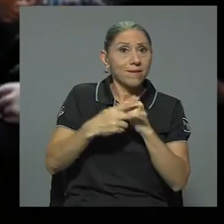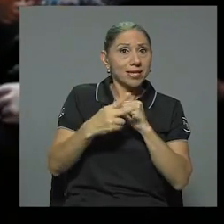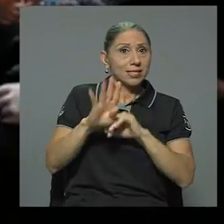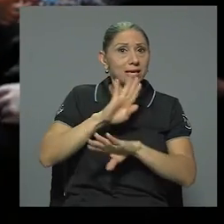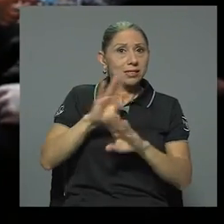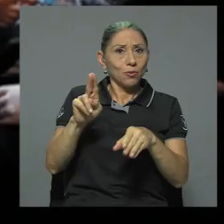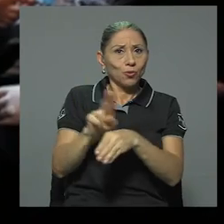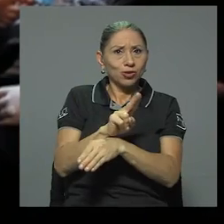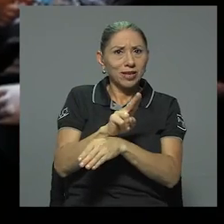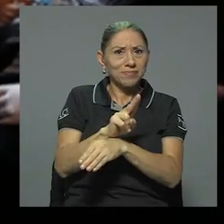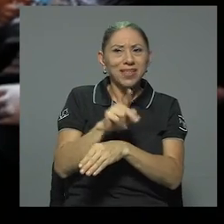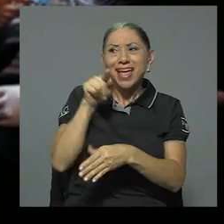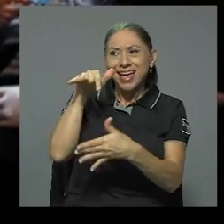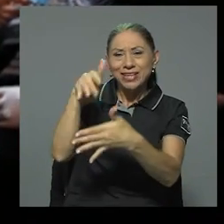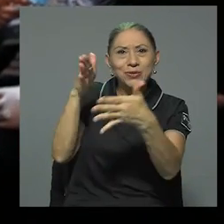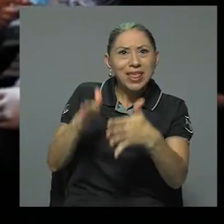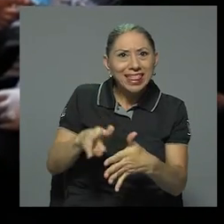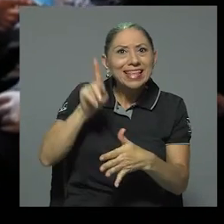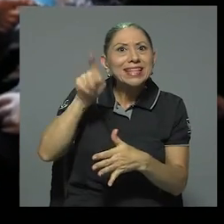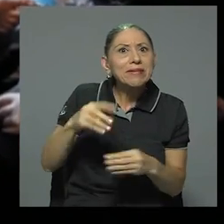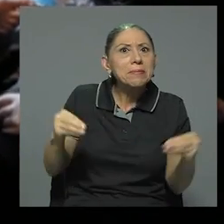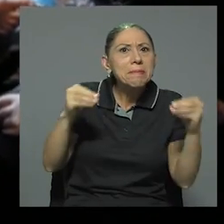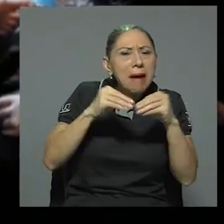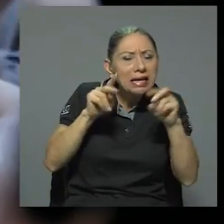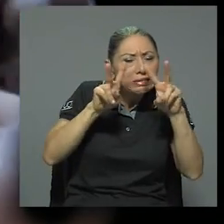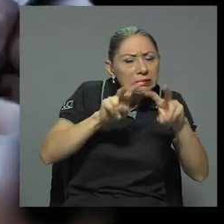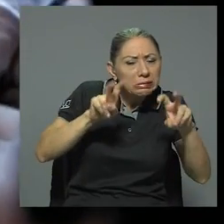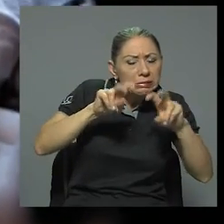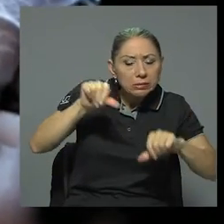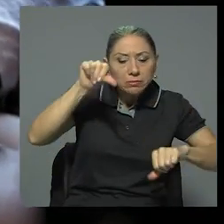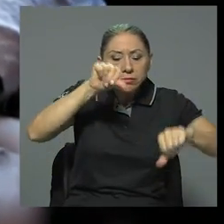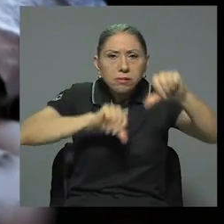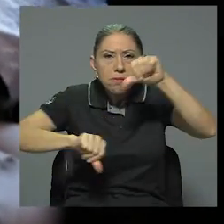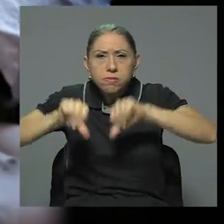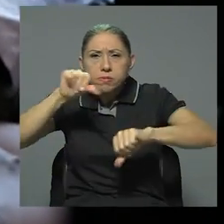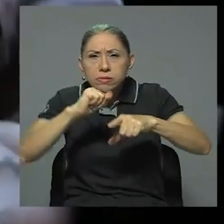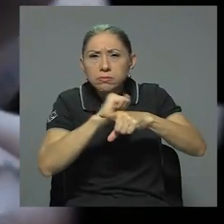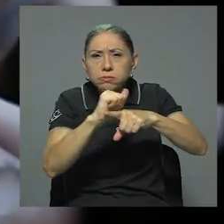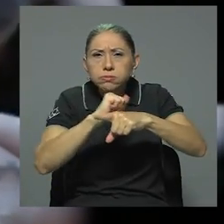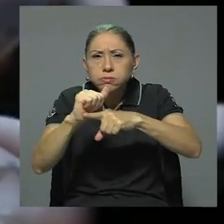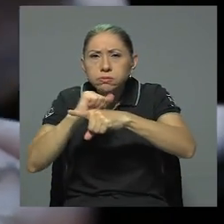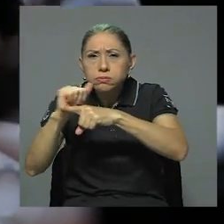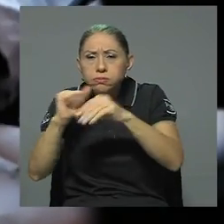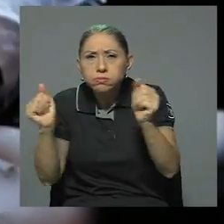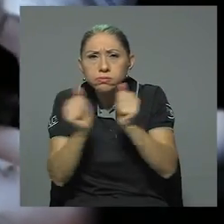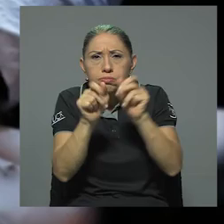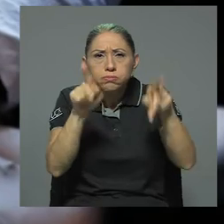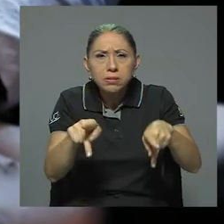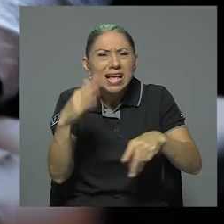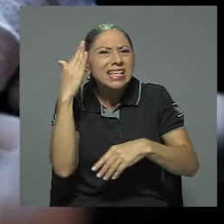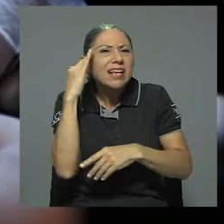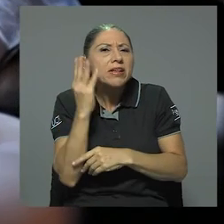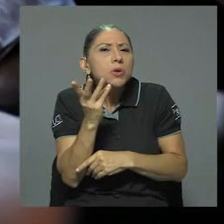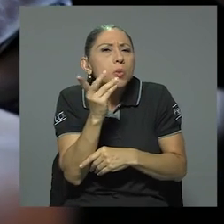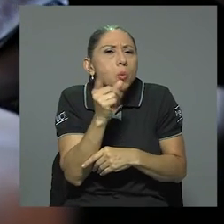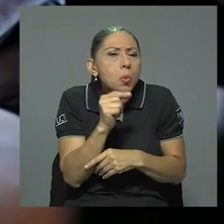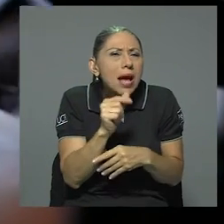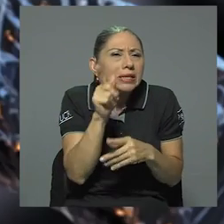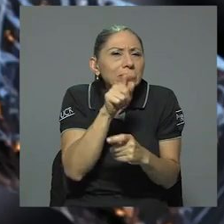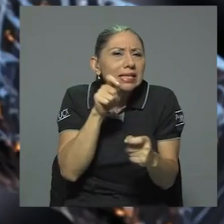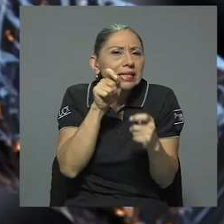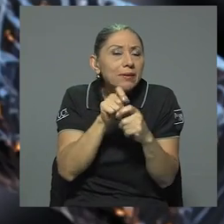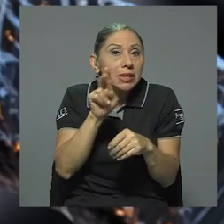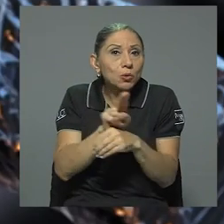los estudiantes tendrán que efectuar más experimentos y ensayos preclínicos con el fin de determinar las cantidades exactas que se deben